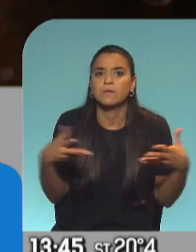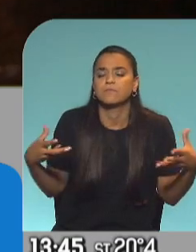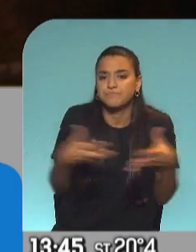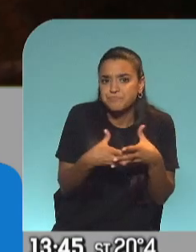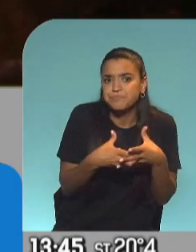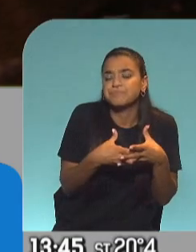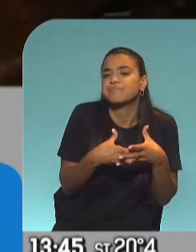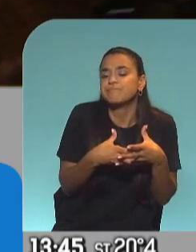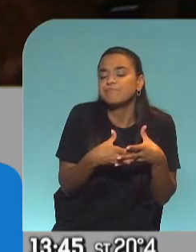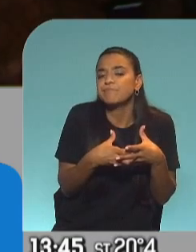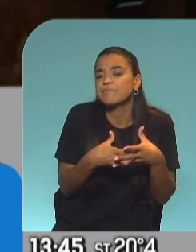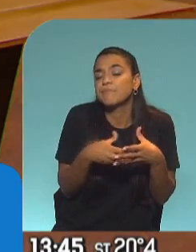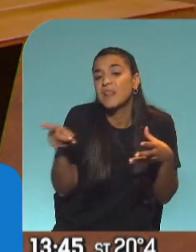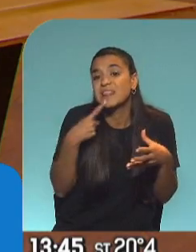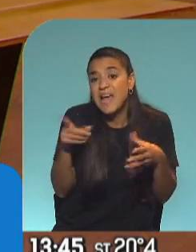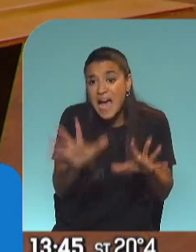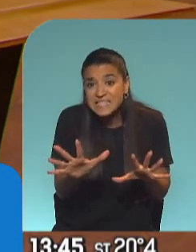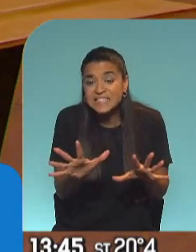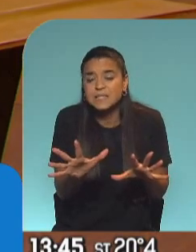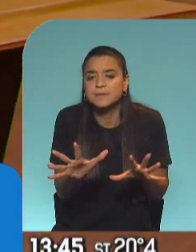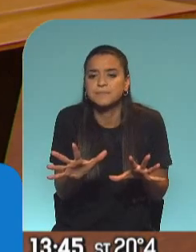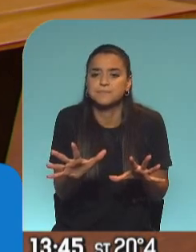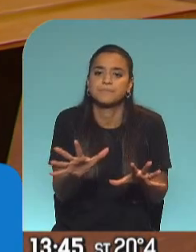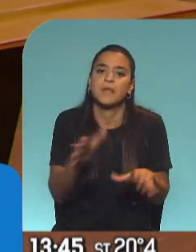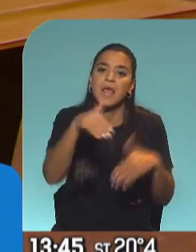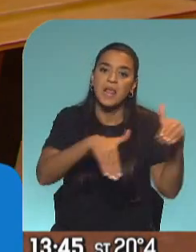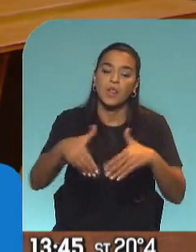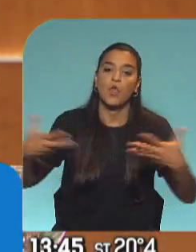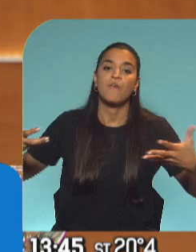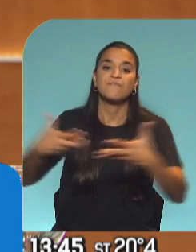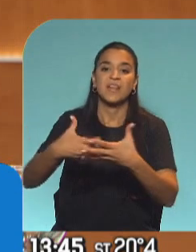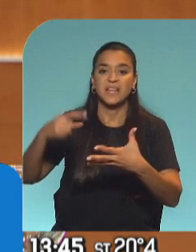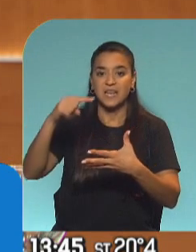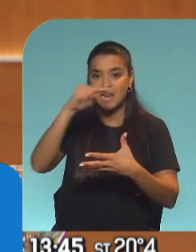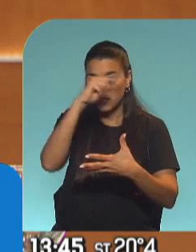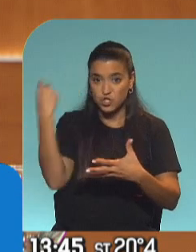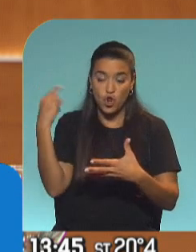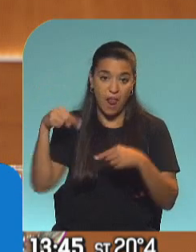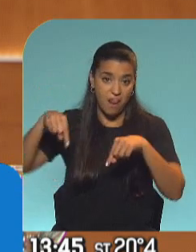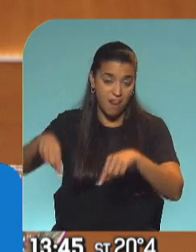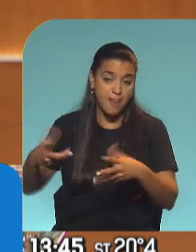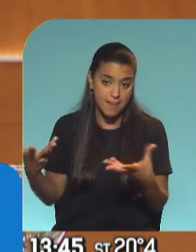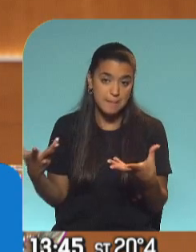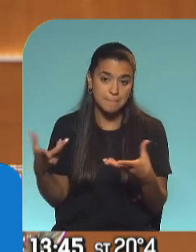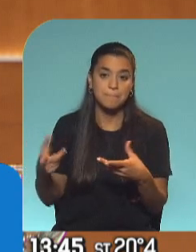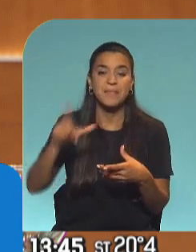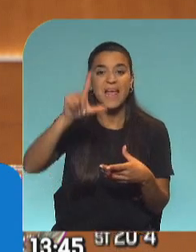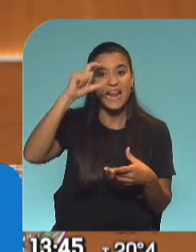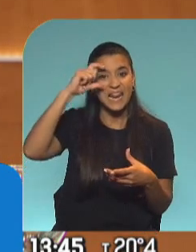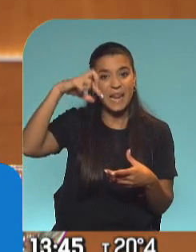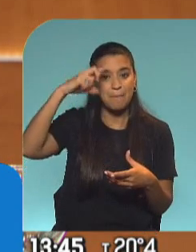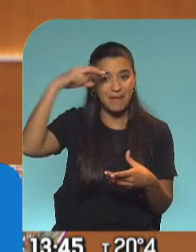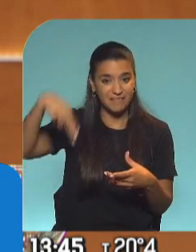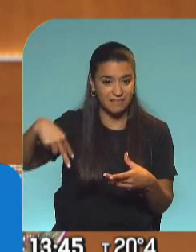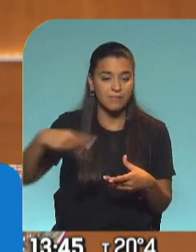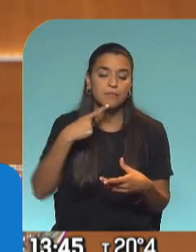propios, alimenta el electorado del Frente Nacional, de Renovación Nacional, como se llama ahora, digamos, de los Le Pen. Sí,